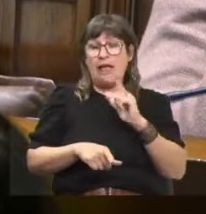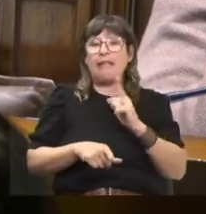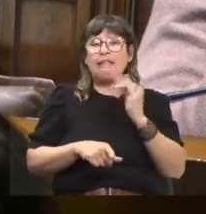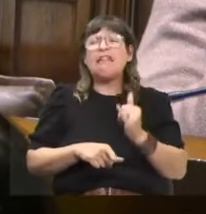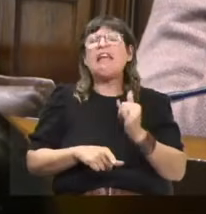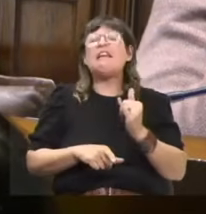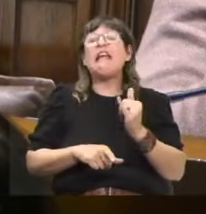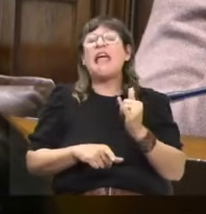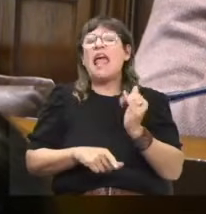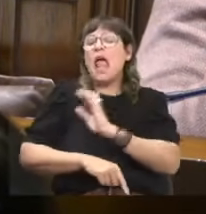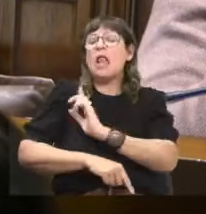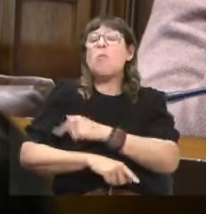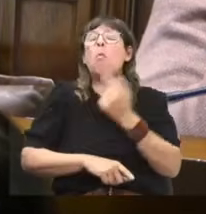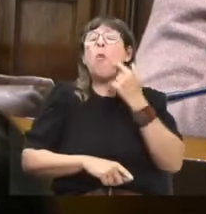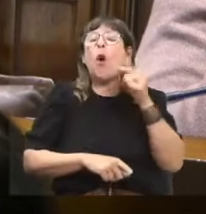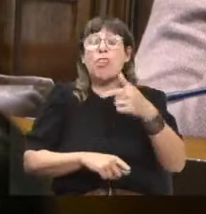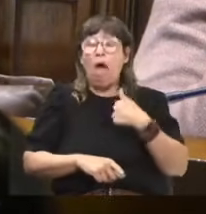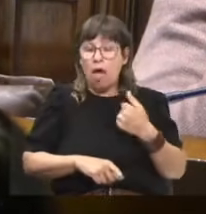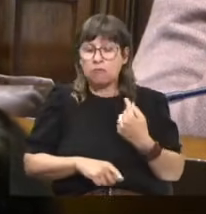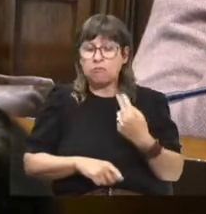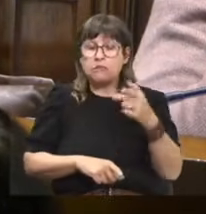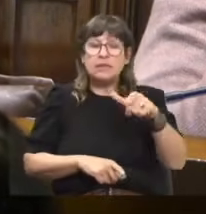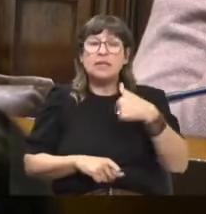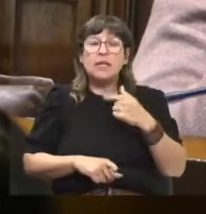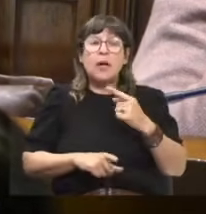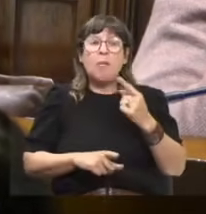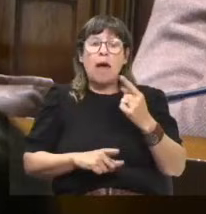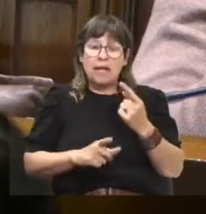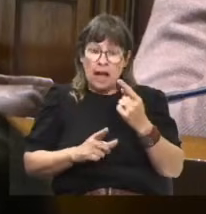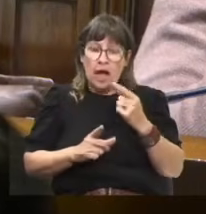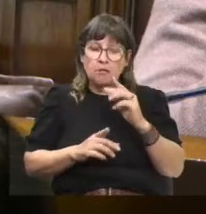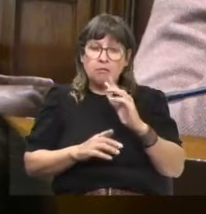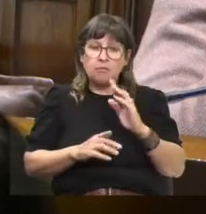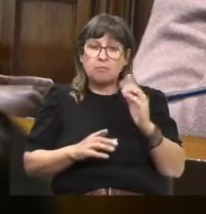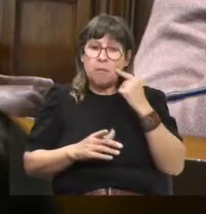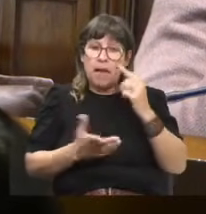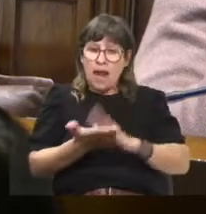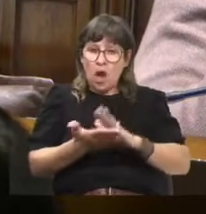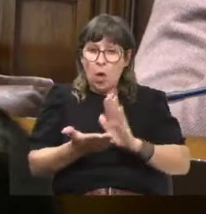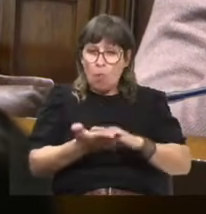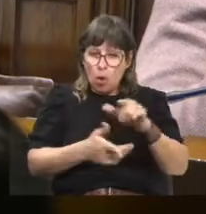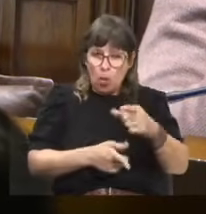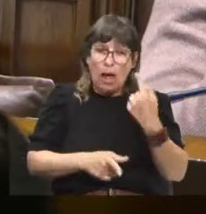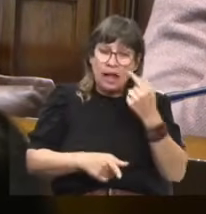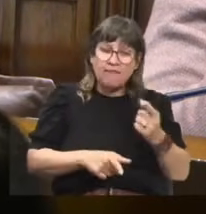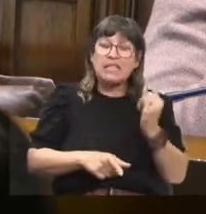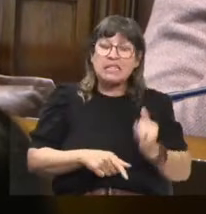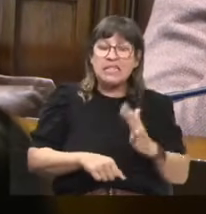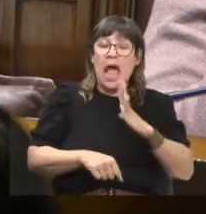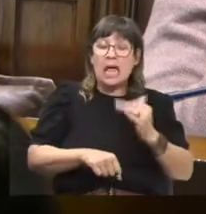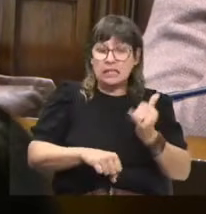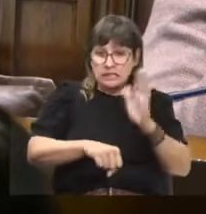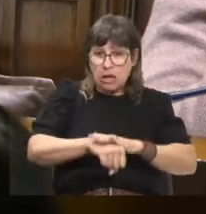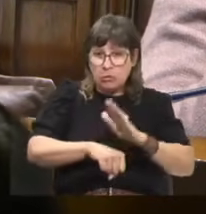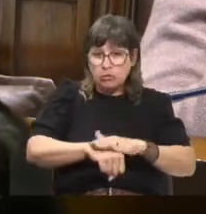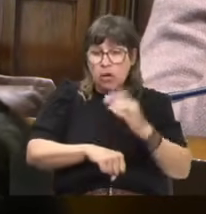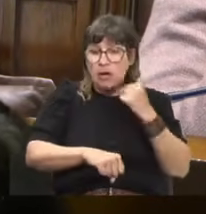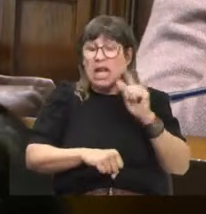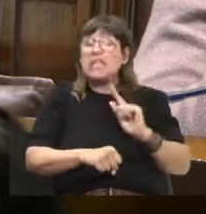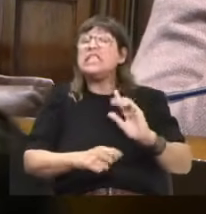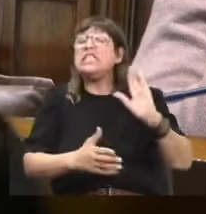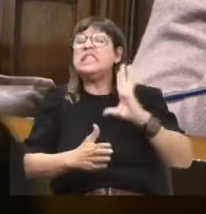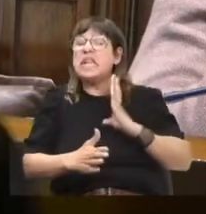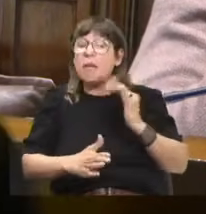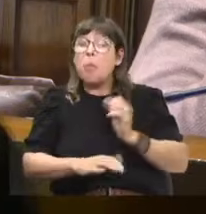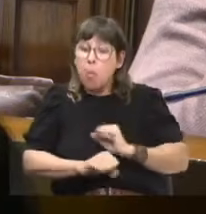potestad de disponer los procedimientos tendientes a comprobar la responsabilidad y aplicar las eventuales sanciones